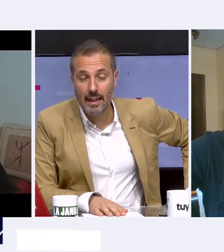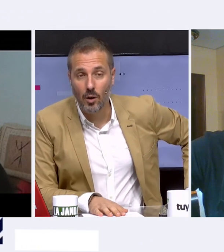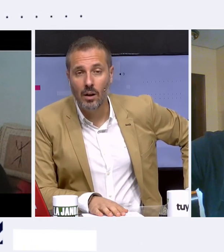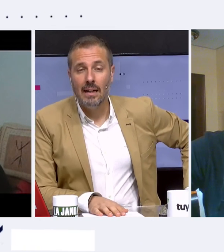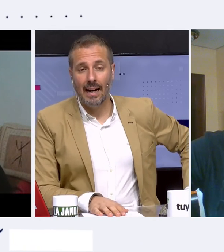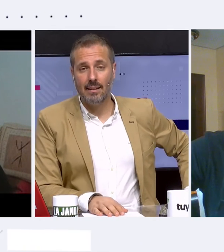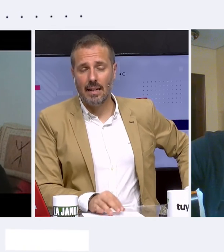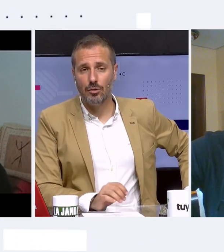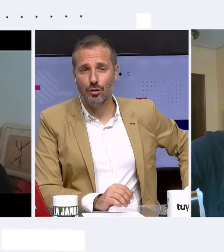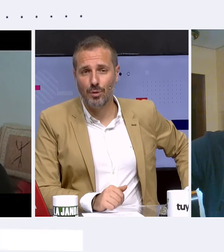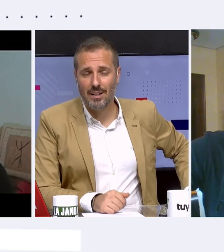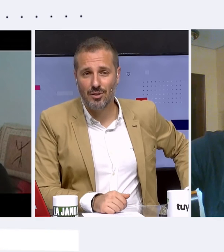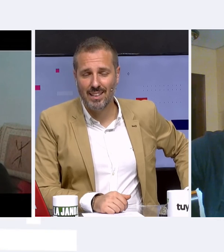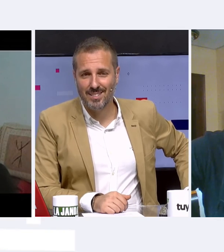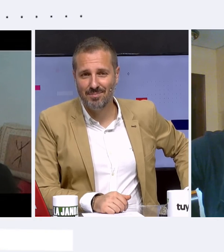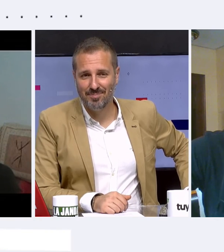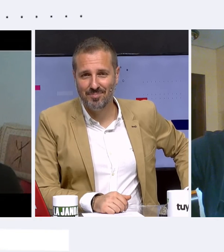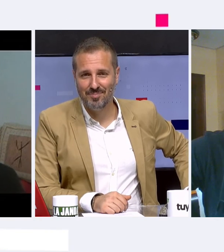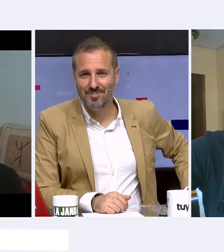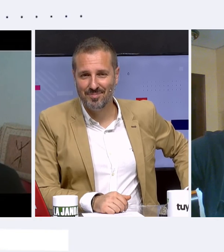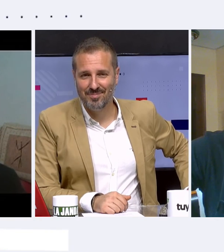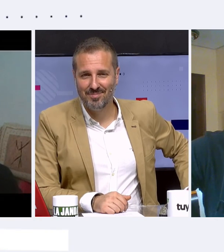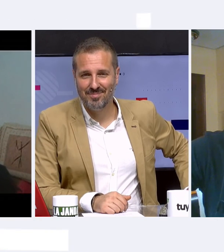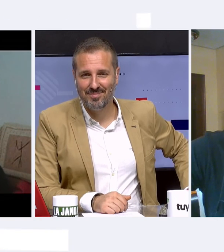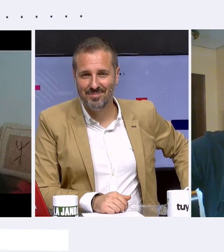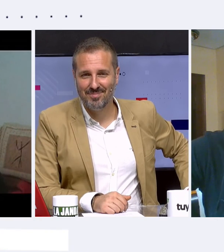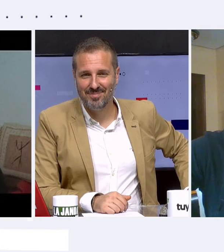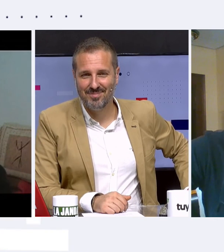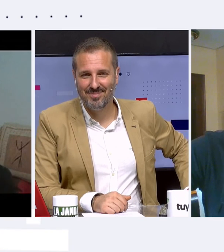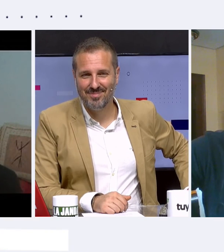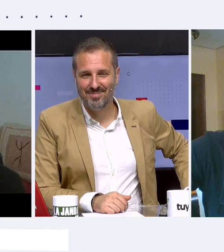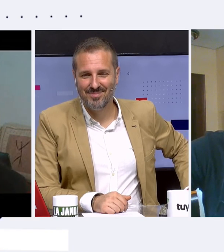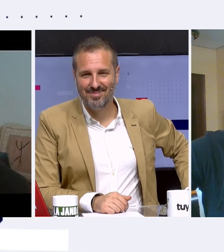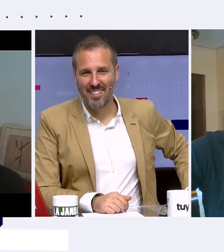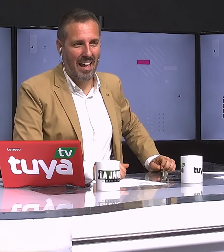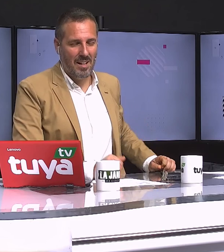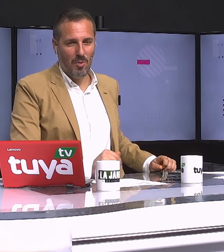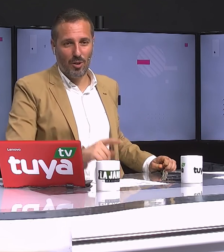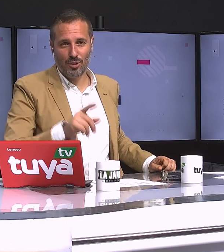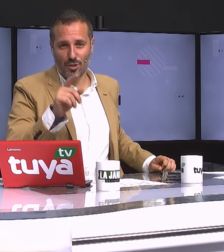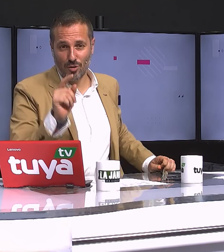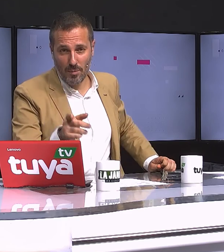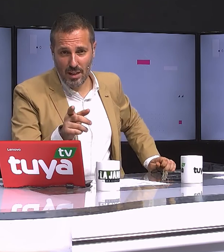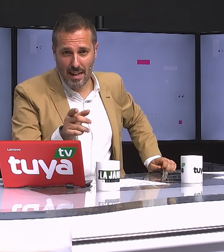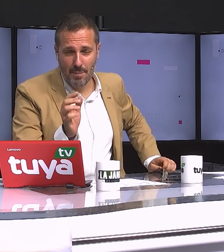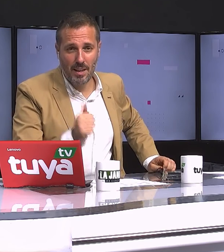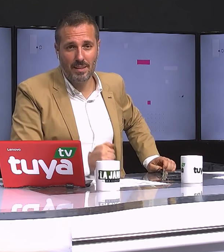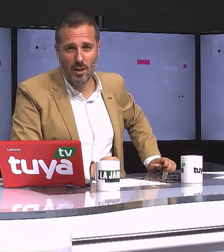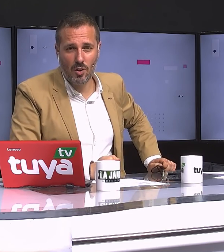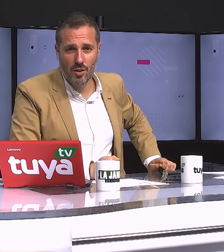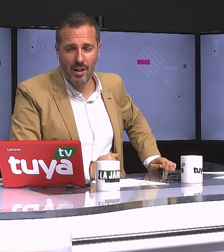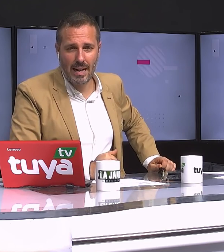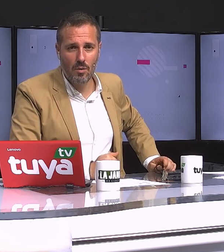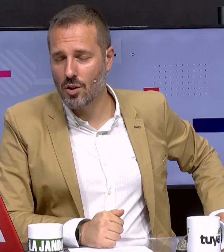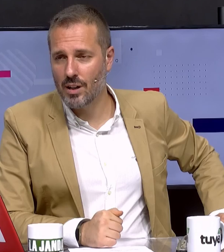este lío. Gracias a los dos. Buenas noches. Andase. Buenas noches, muchas gracias. Bueno, nosotros nos vamos a ir